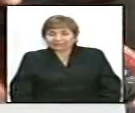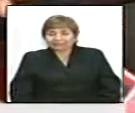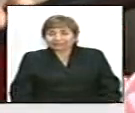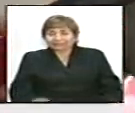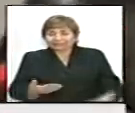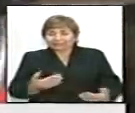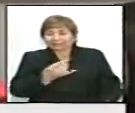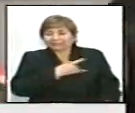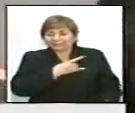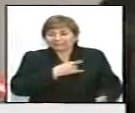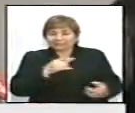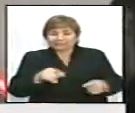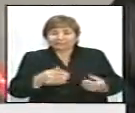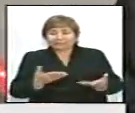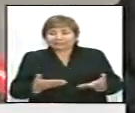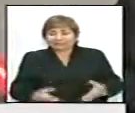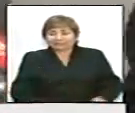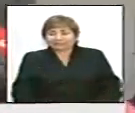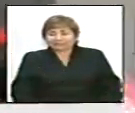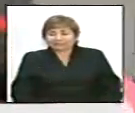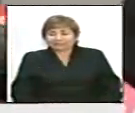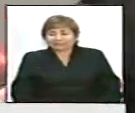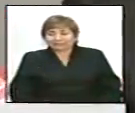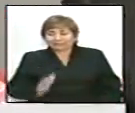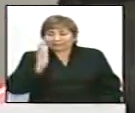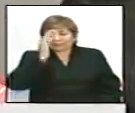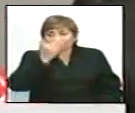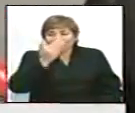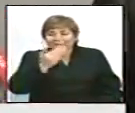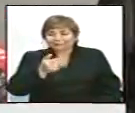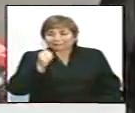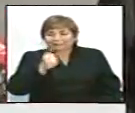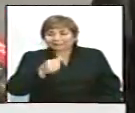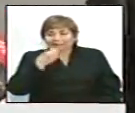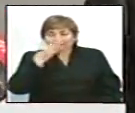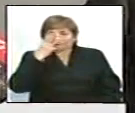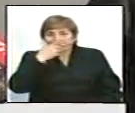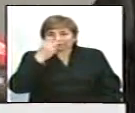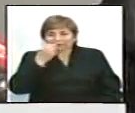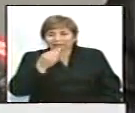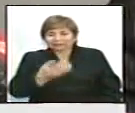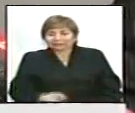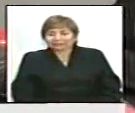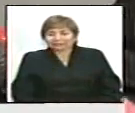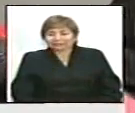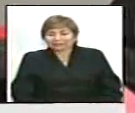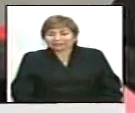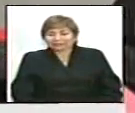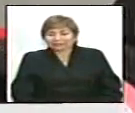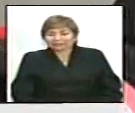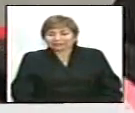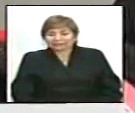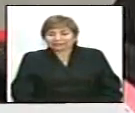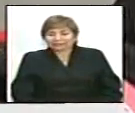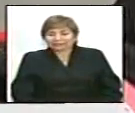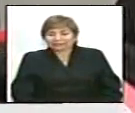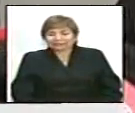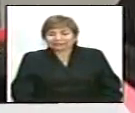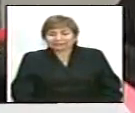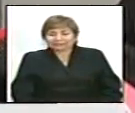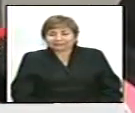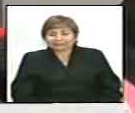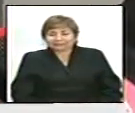Universidad de la Música? Me ha parecido muy bonito. Sí. ¿Una buena experiencia en la